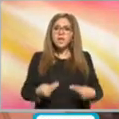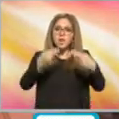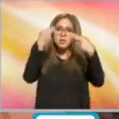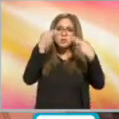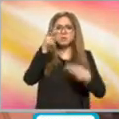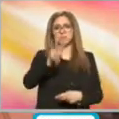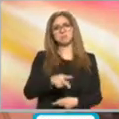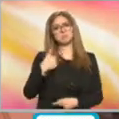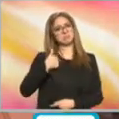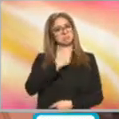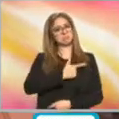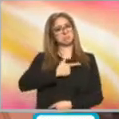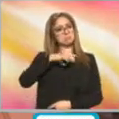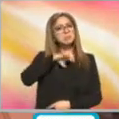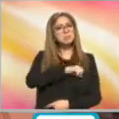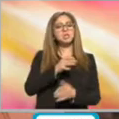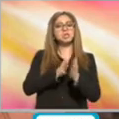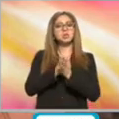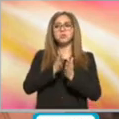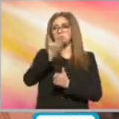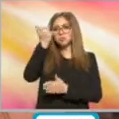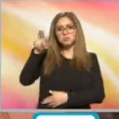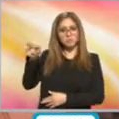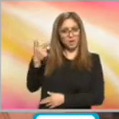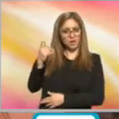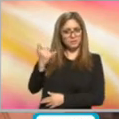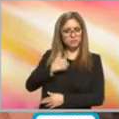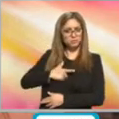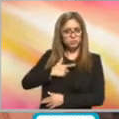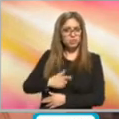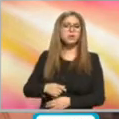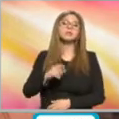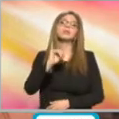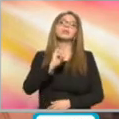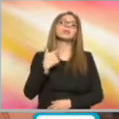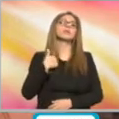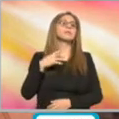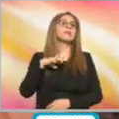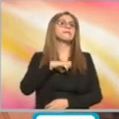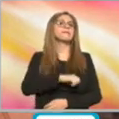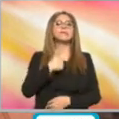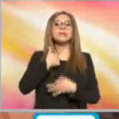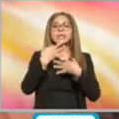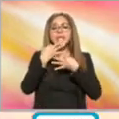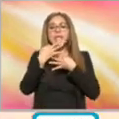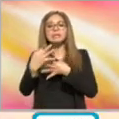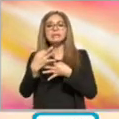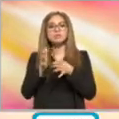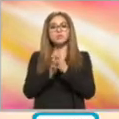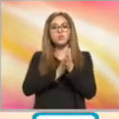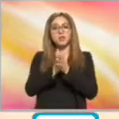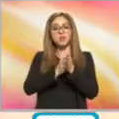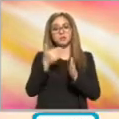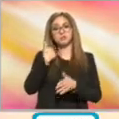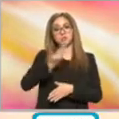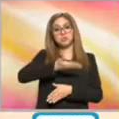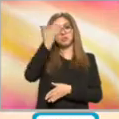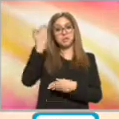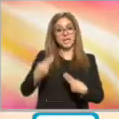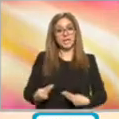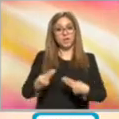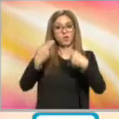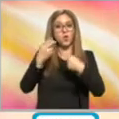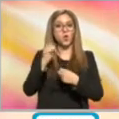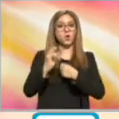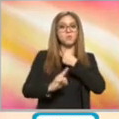a mí me gusta, a mí me encanta. No sé tú, Gaby. A mí me fascina, yo puedo decir que soy casi que adicta al chocolate. Para mí no sé si sería un negocio o un problema,